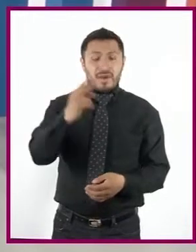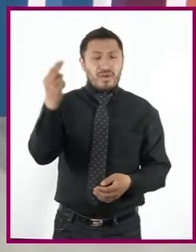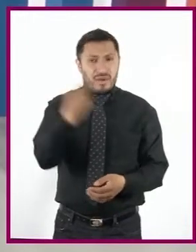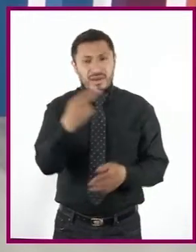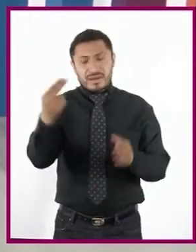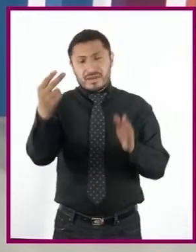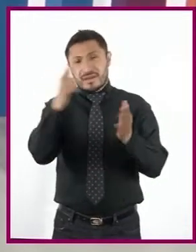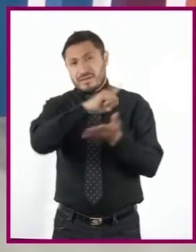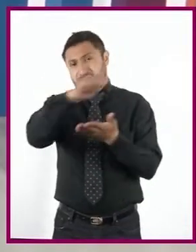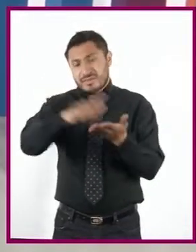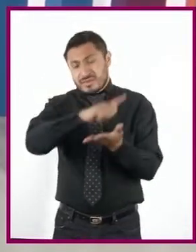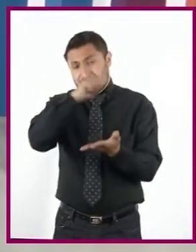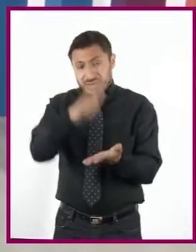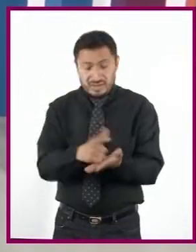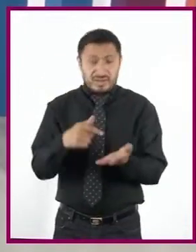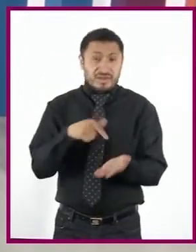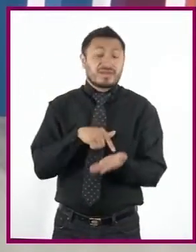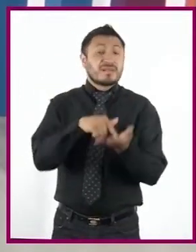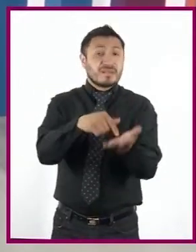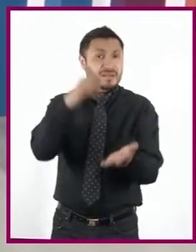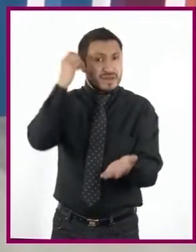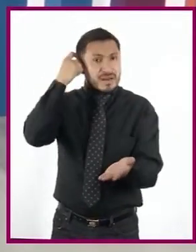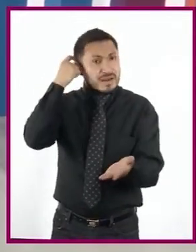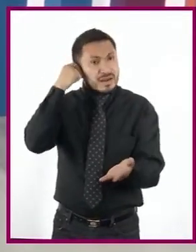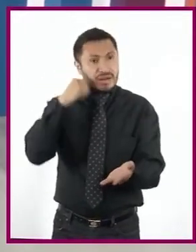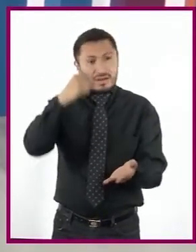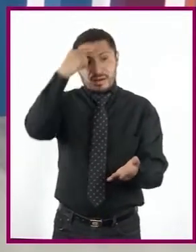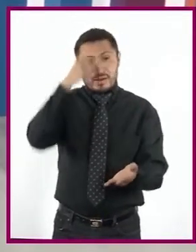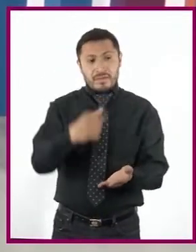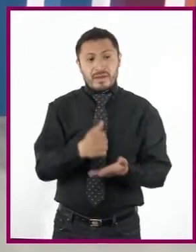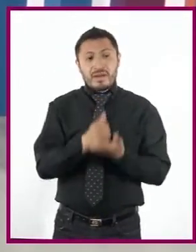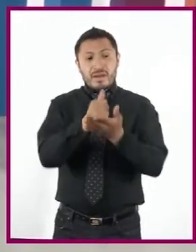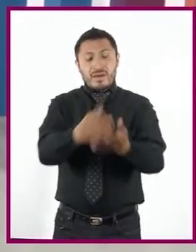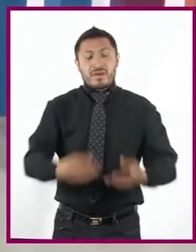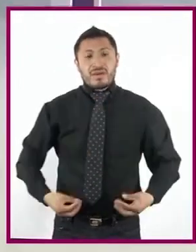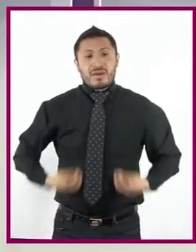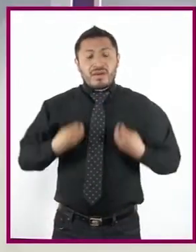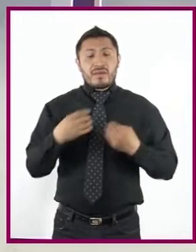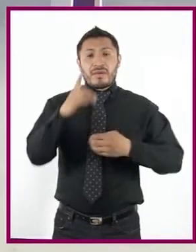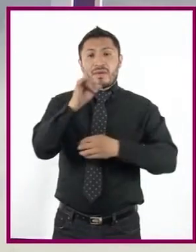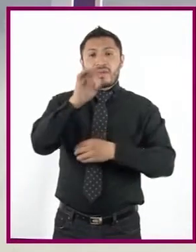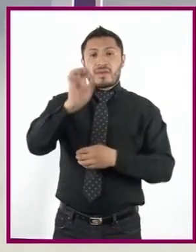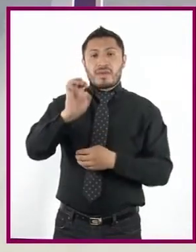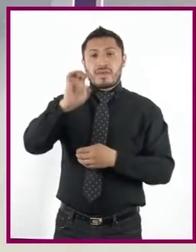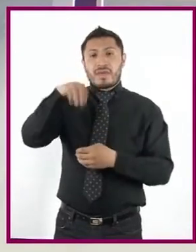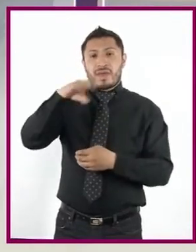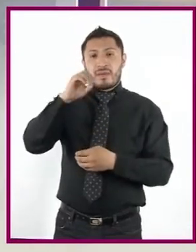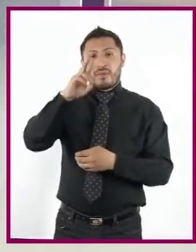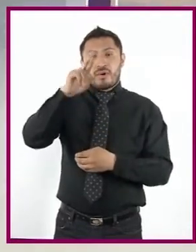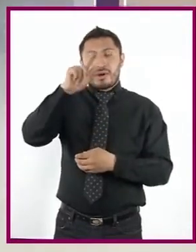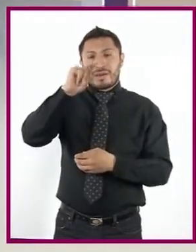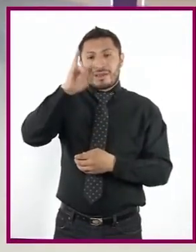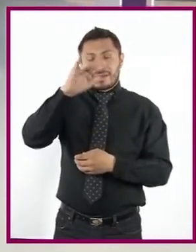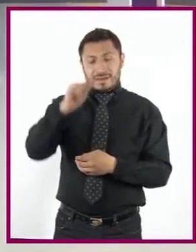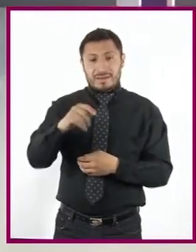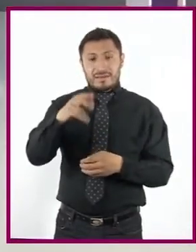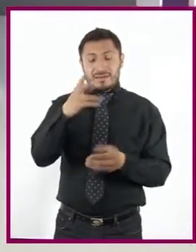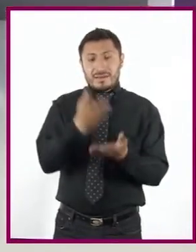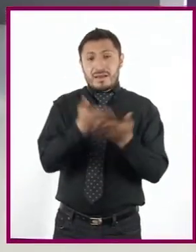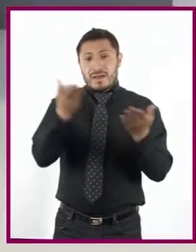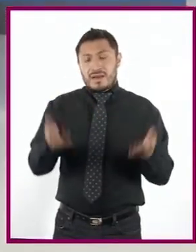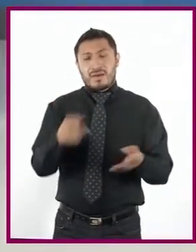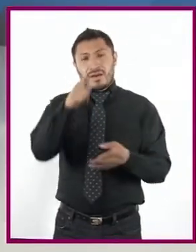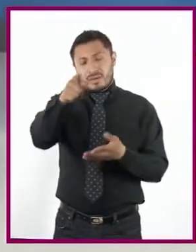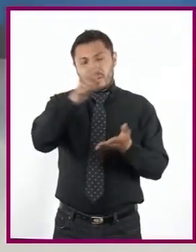leyes que la respaldan para contribuir a la vida democrática. Les invito a observar y anotar los